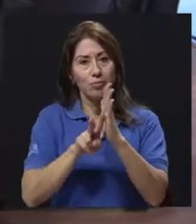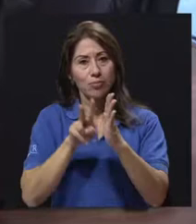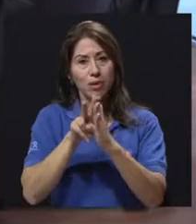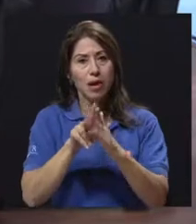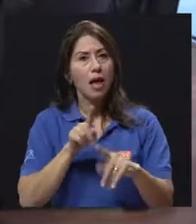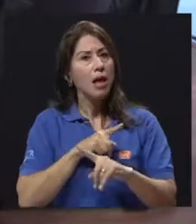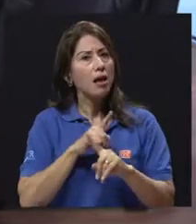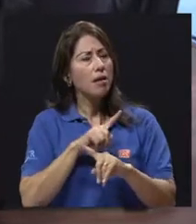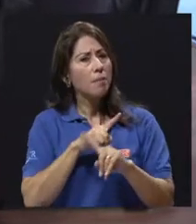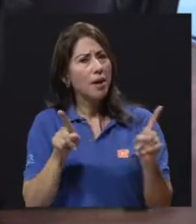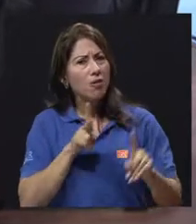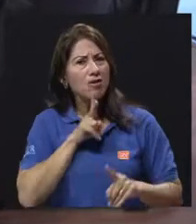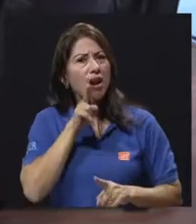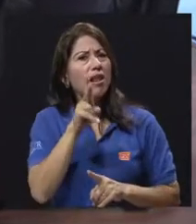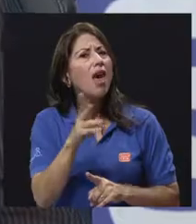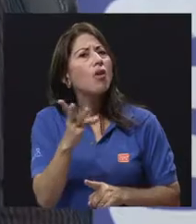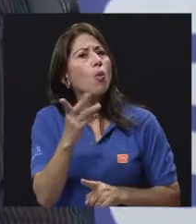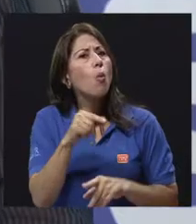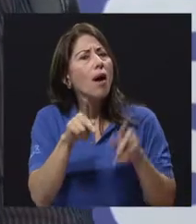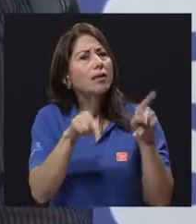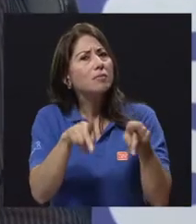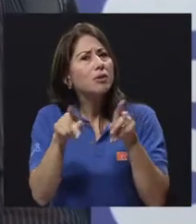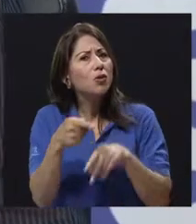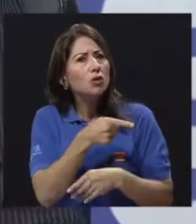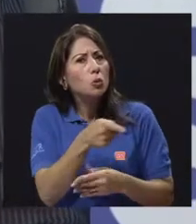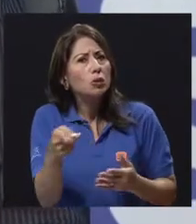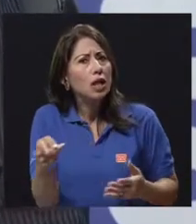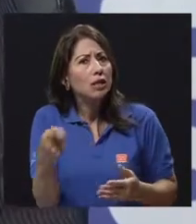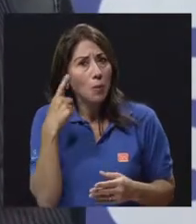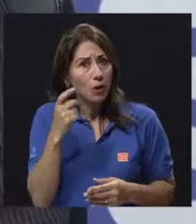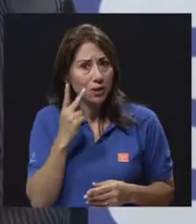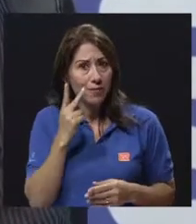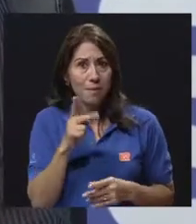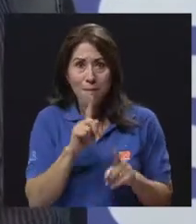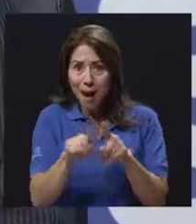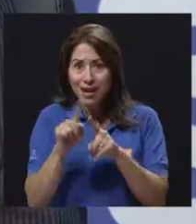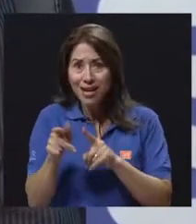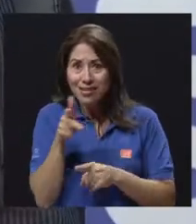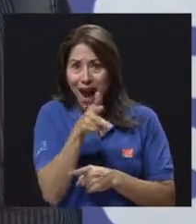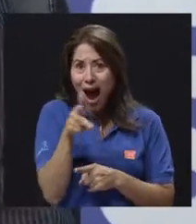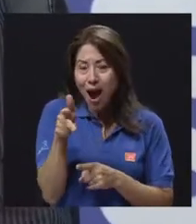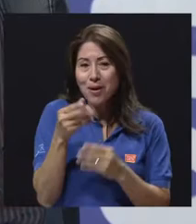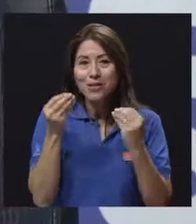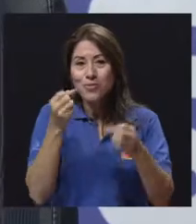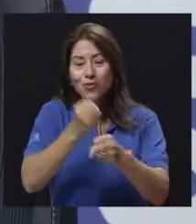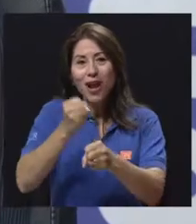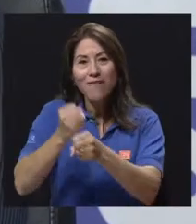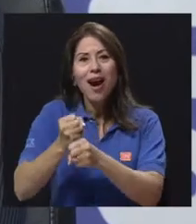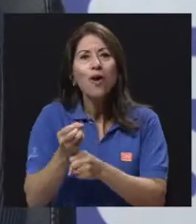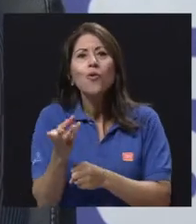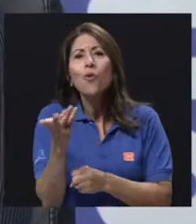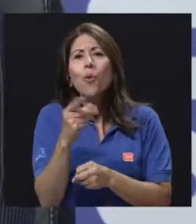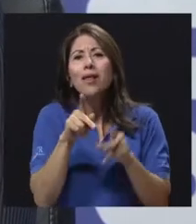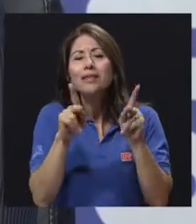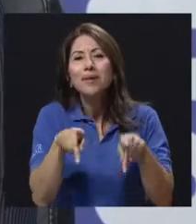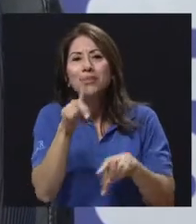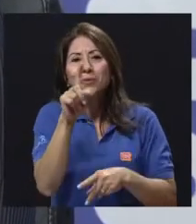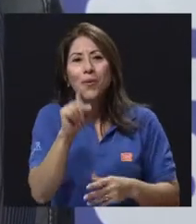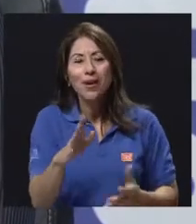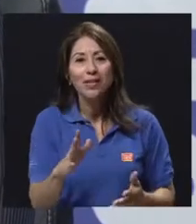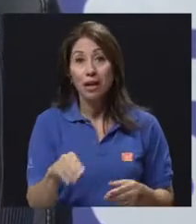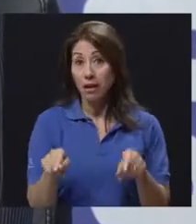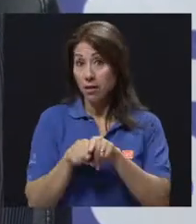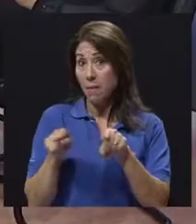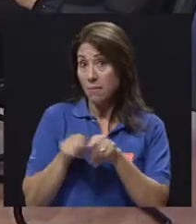realidad, ¿cuántos son ustedes? Porque se ven varias cámaras, se ve que había un montón de trabajo, ¿cuántas personas le hicieron? Y hay aportes ahí